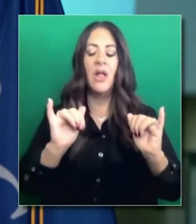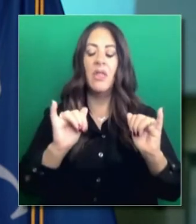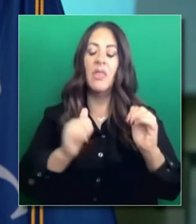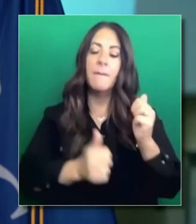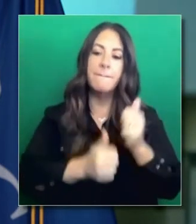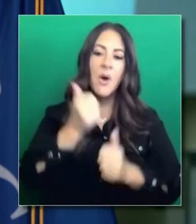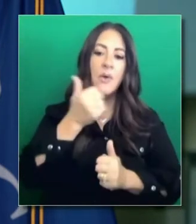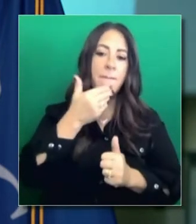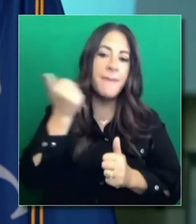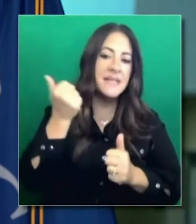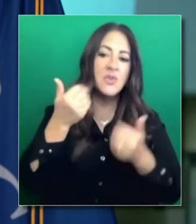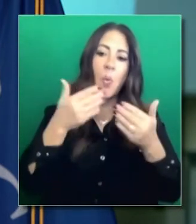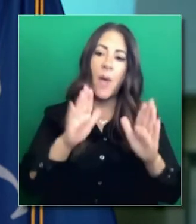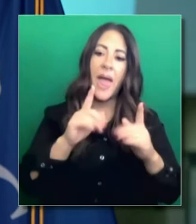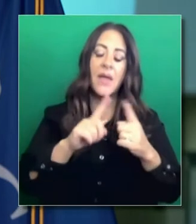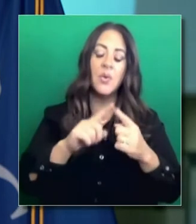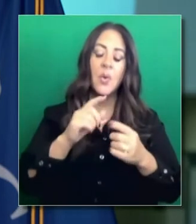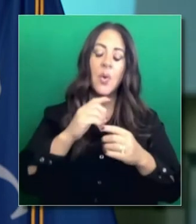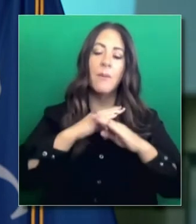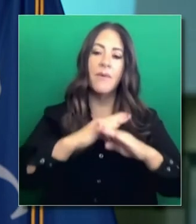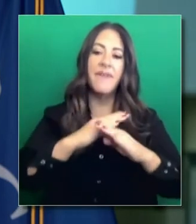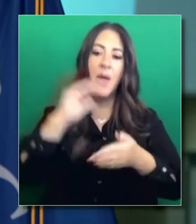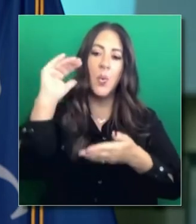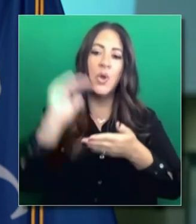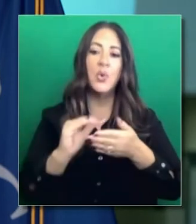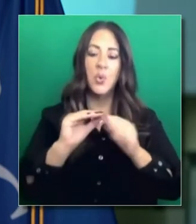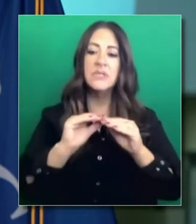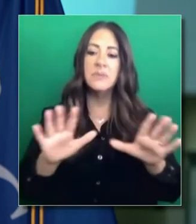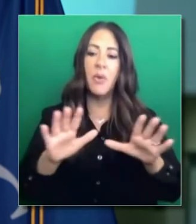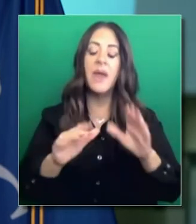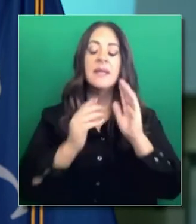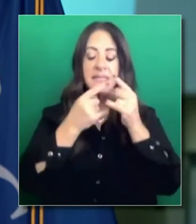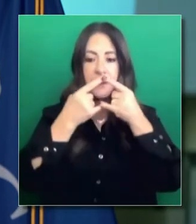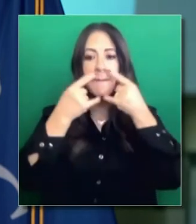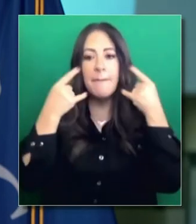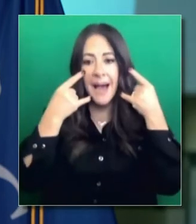y esencial y seguiremos monitoreándolo, porque es importante